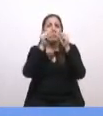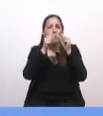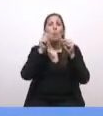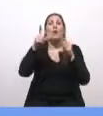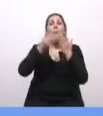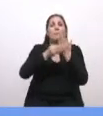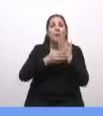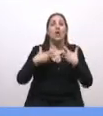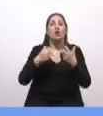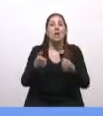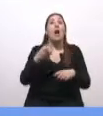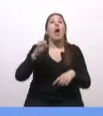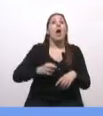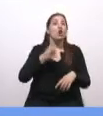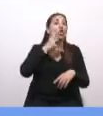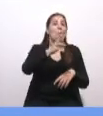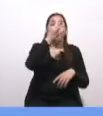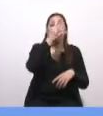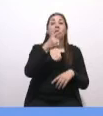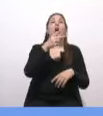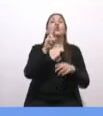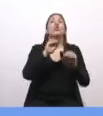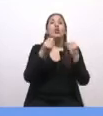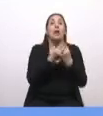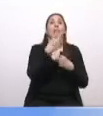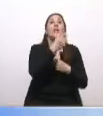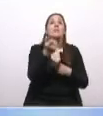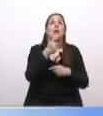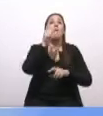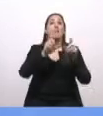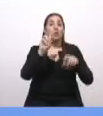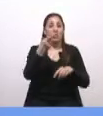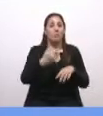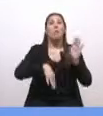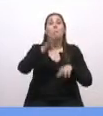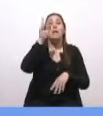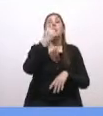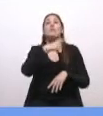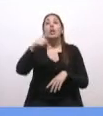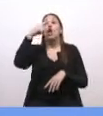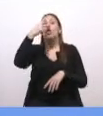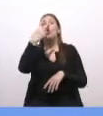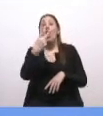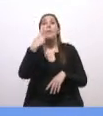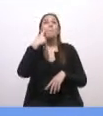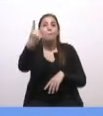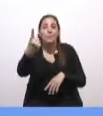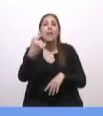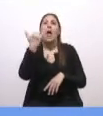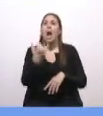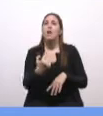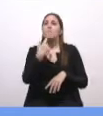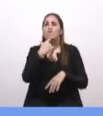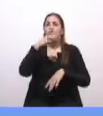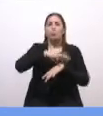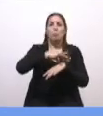salud en el 2020 se registraron 26 víctimas fatales más de 102 mil casos con sospecha de dengue